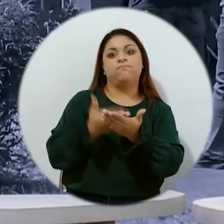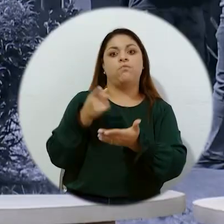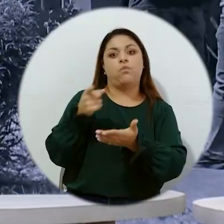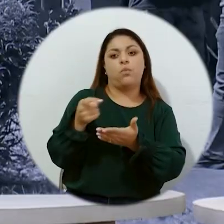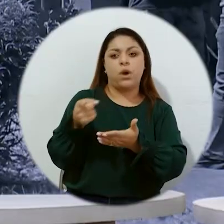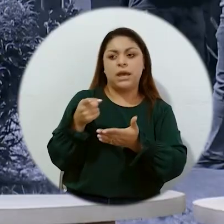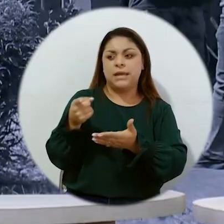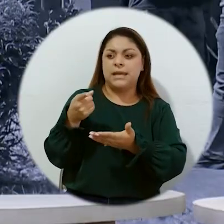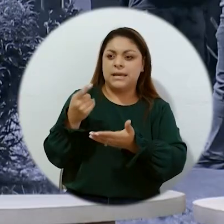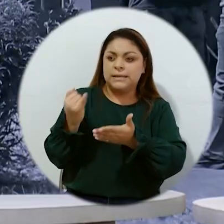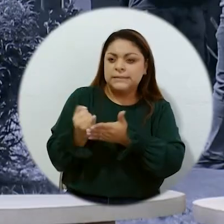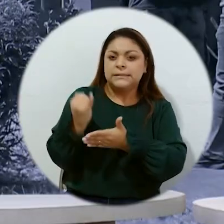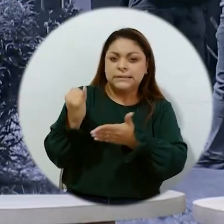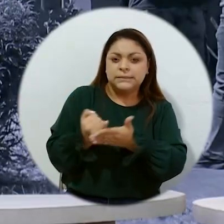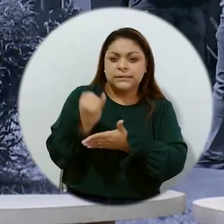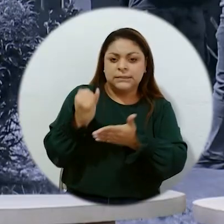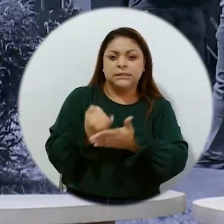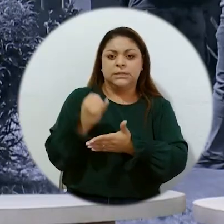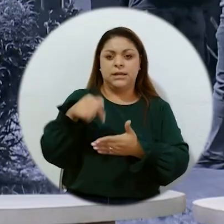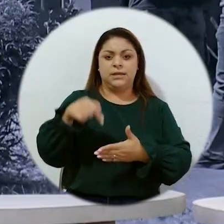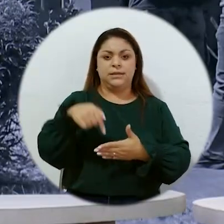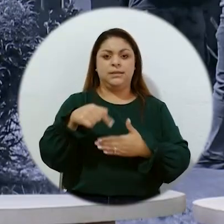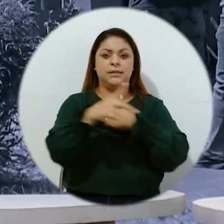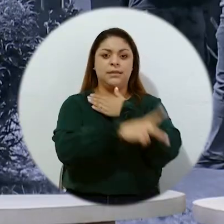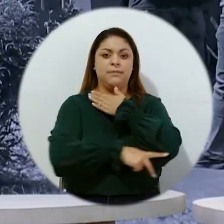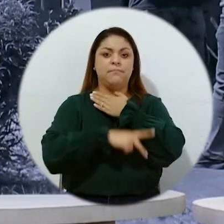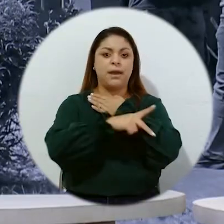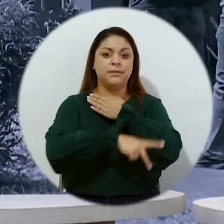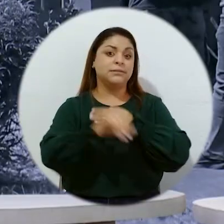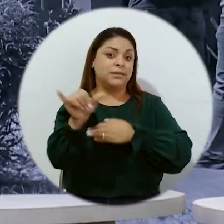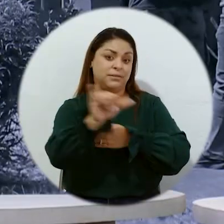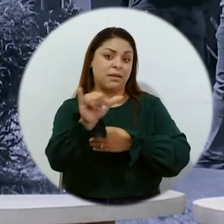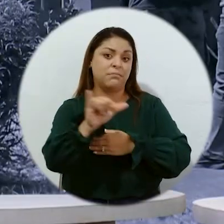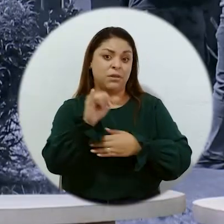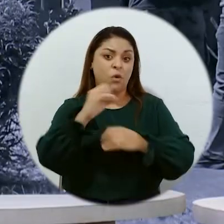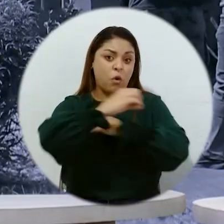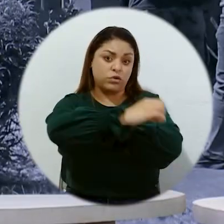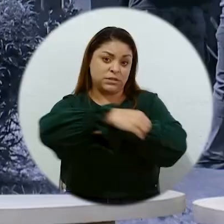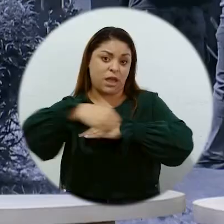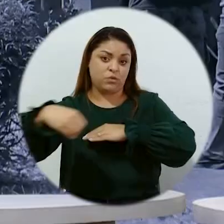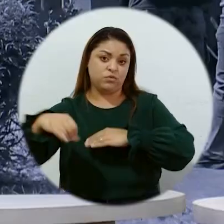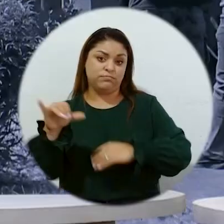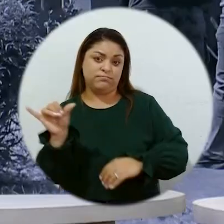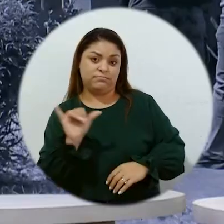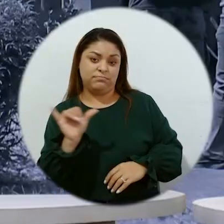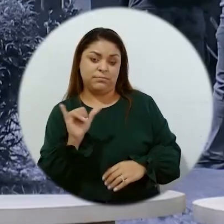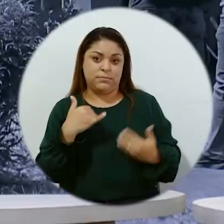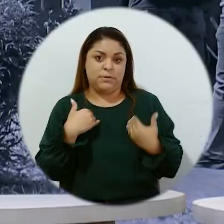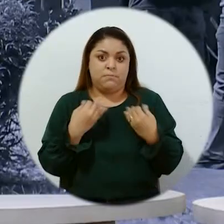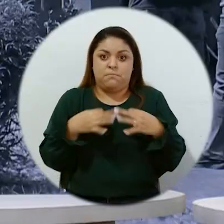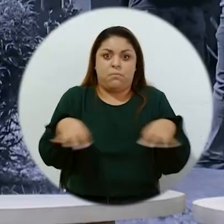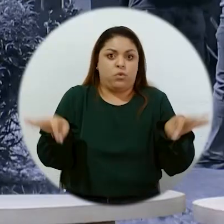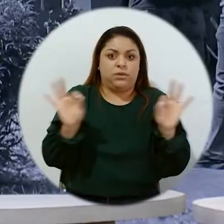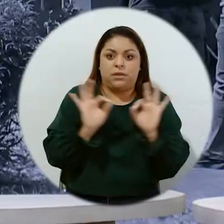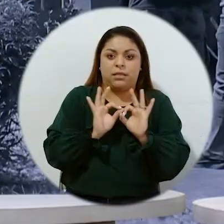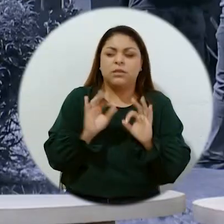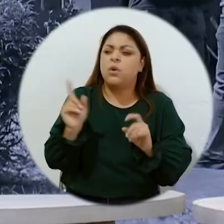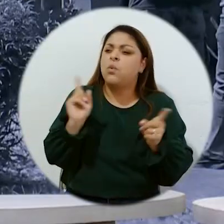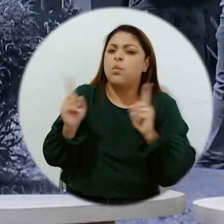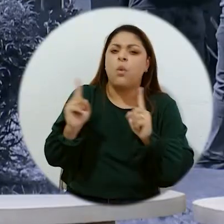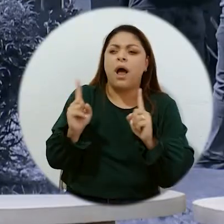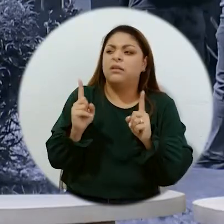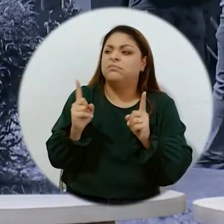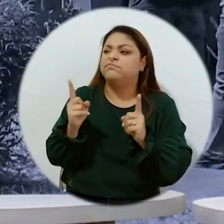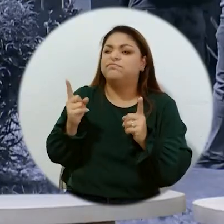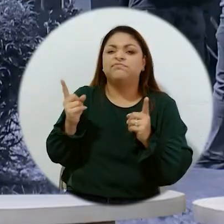de la investigación que se hace en este país. El tema de los océanos no es una excepción, pues también hay una importante presencia. ¿Cuál será el